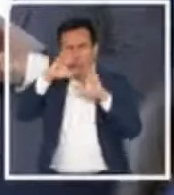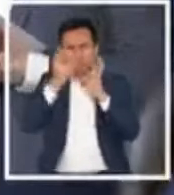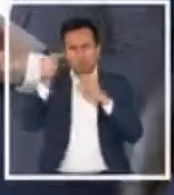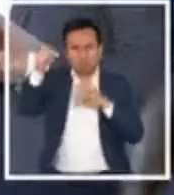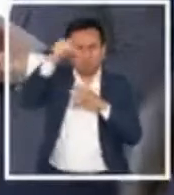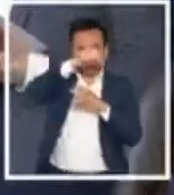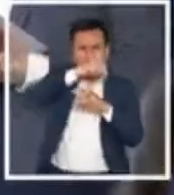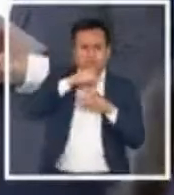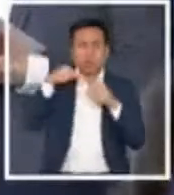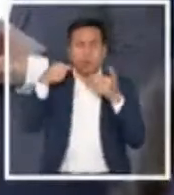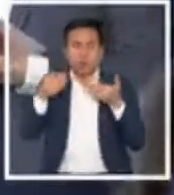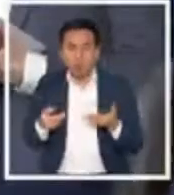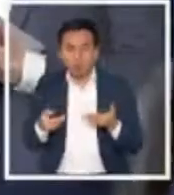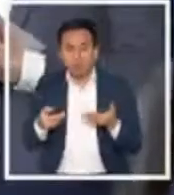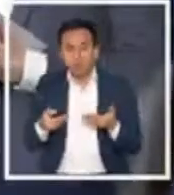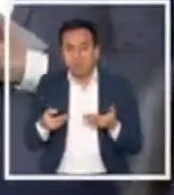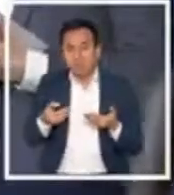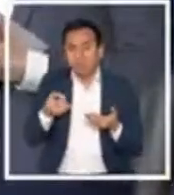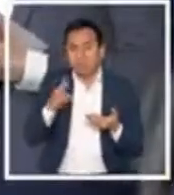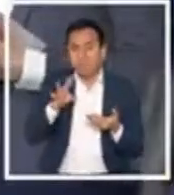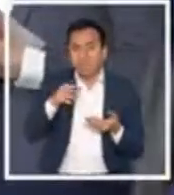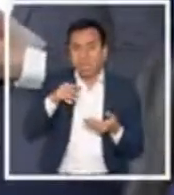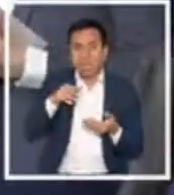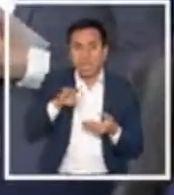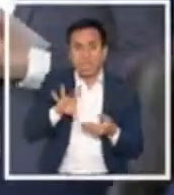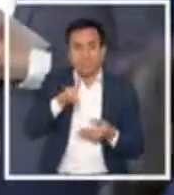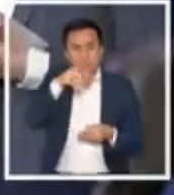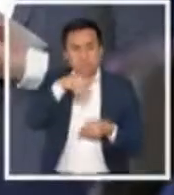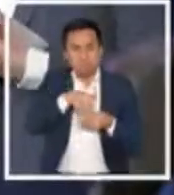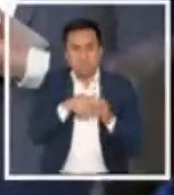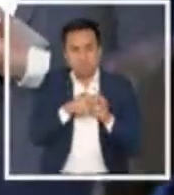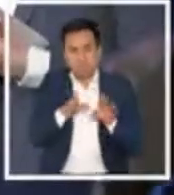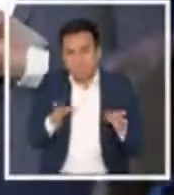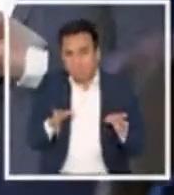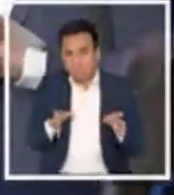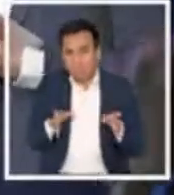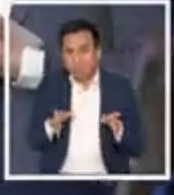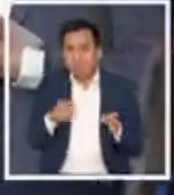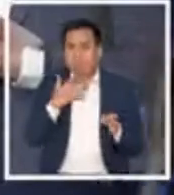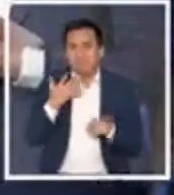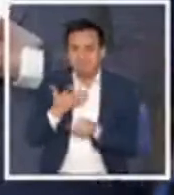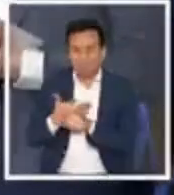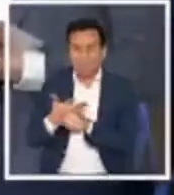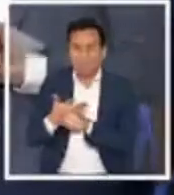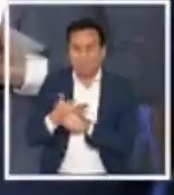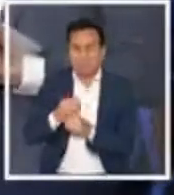y hoy no hay una sola elección democrática que no esté